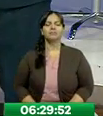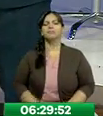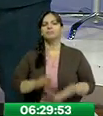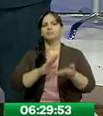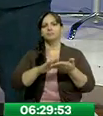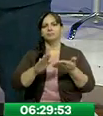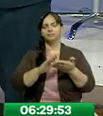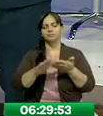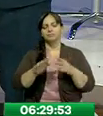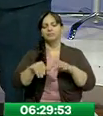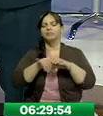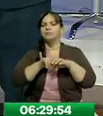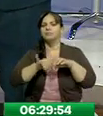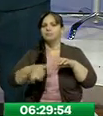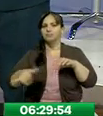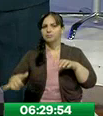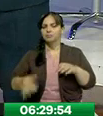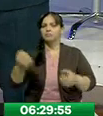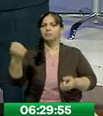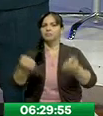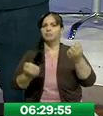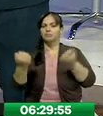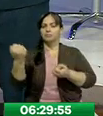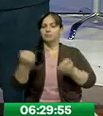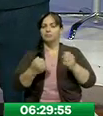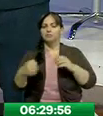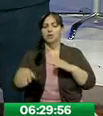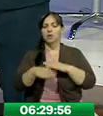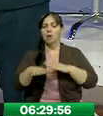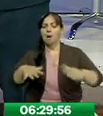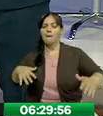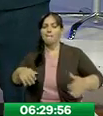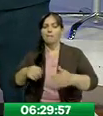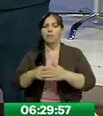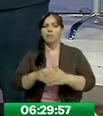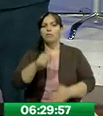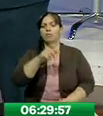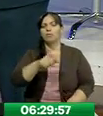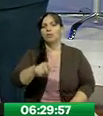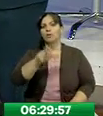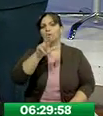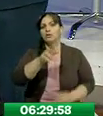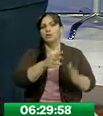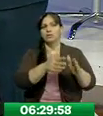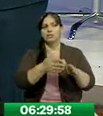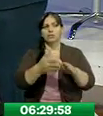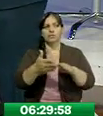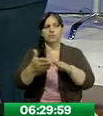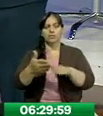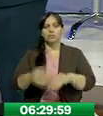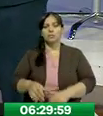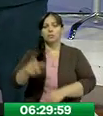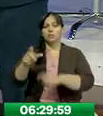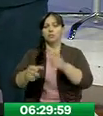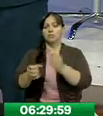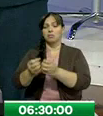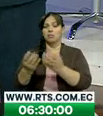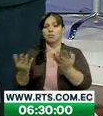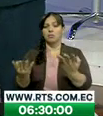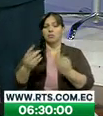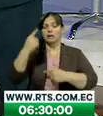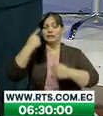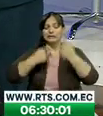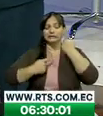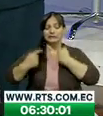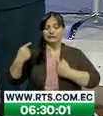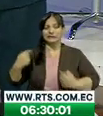el fin de semana, que cobró la vida de 3 personas y dejó varios heridos. Los familiares de los